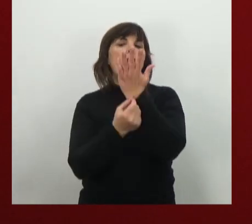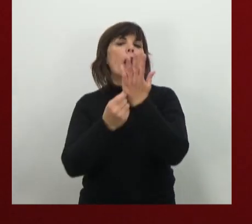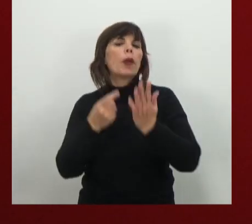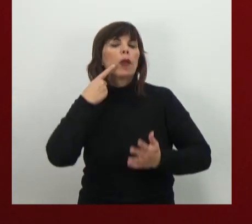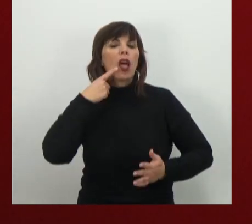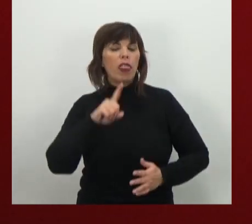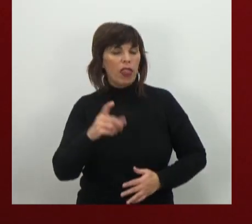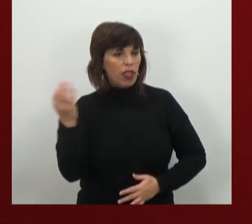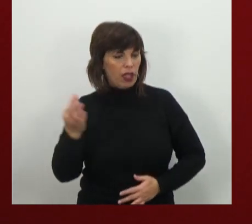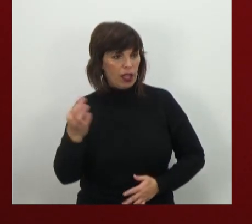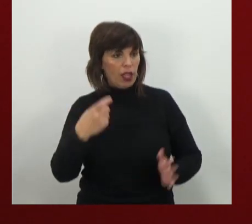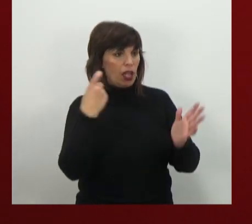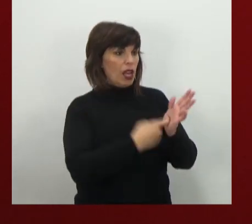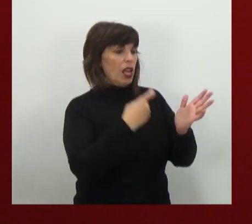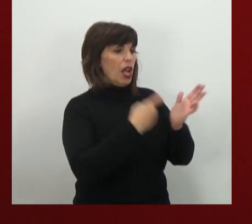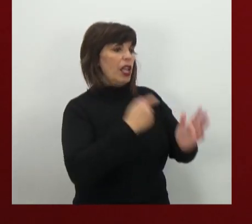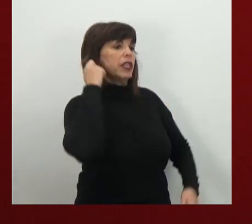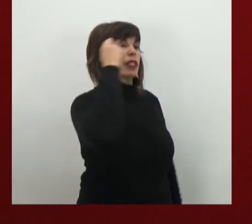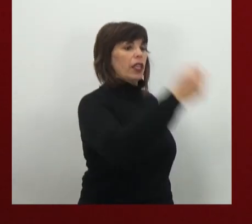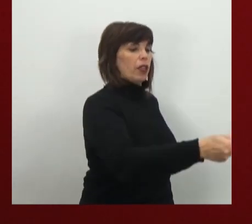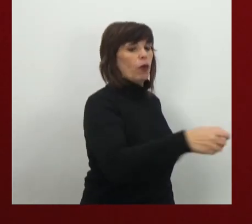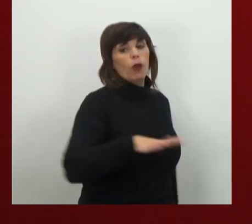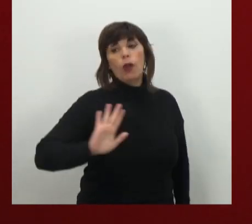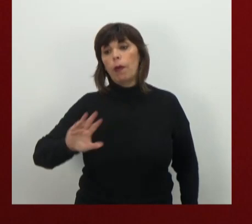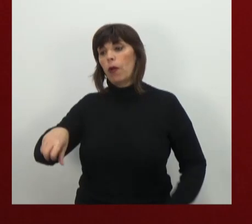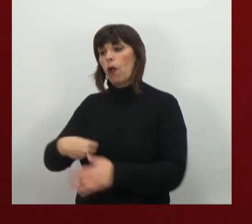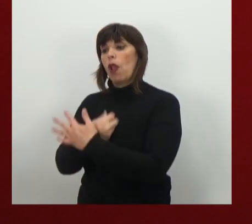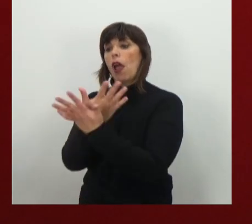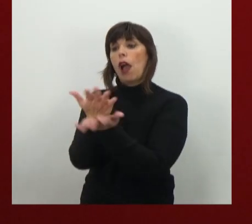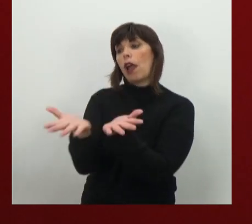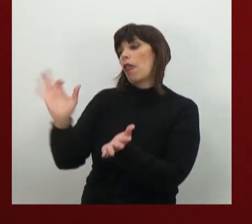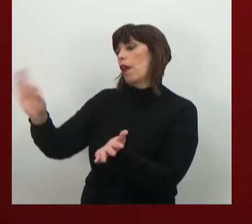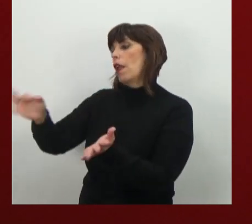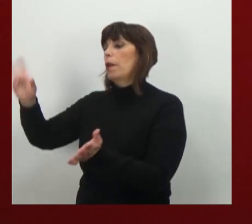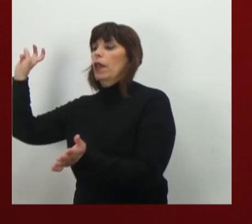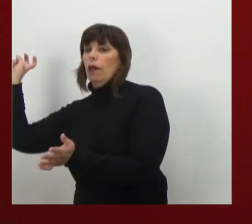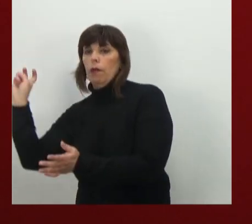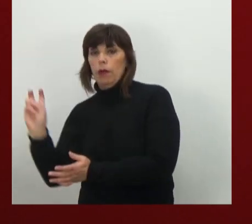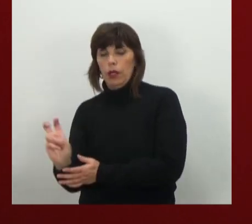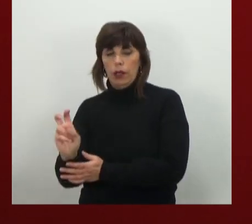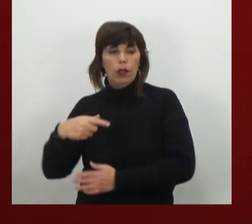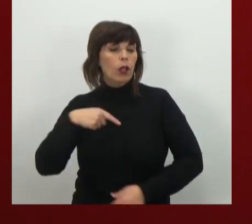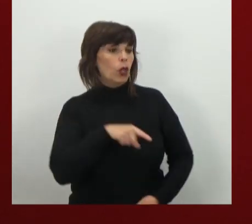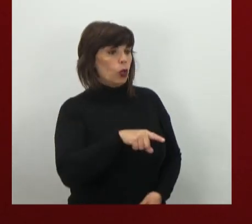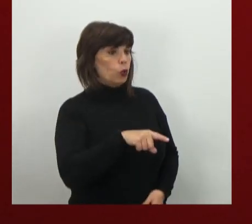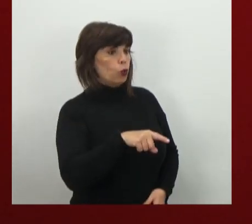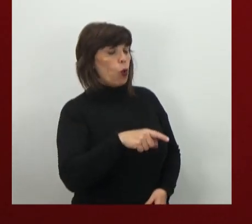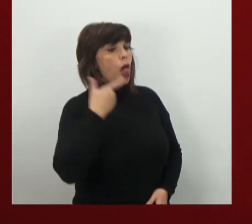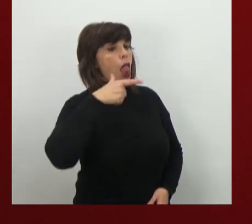dada, pero la gracia y la verdad vino. Tú puedes dar una cosa a